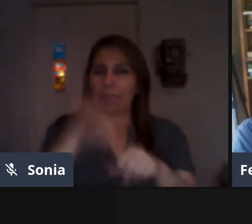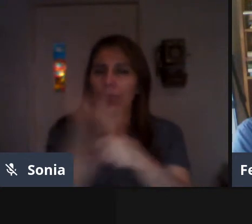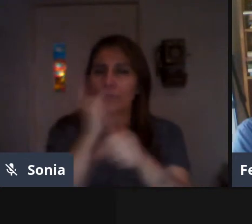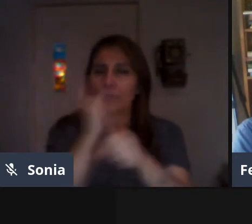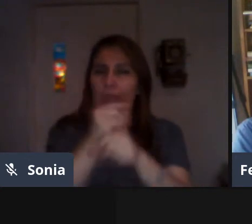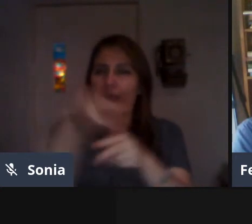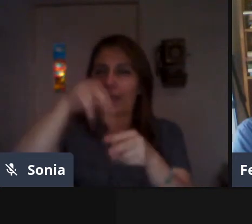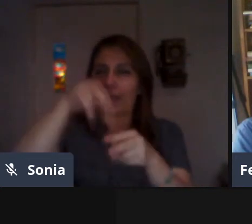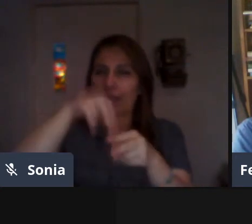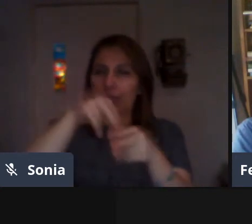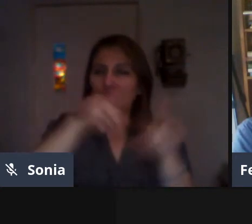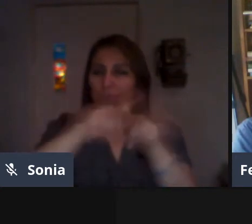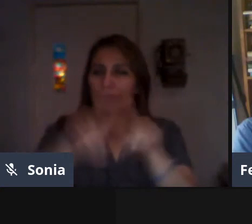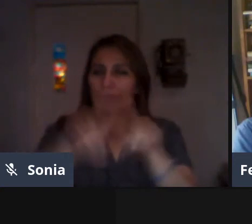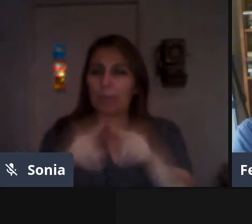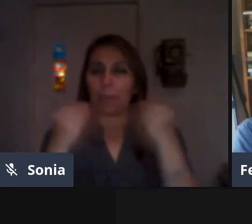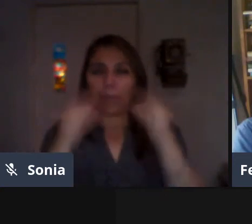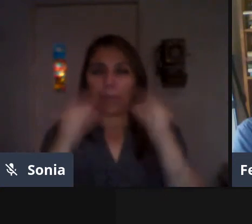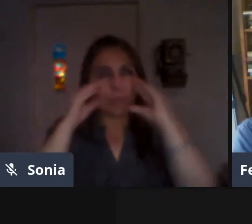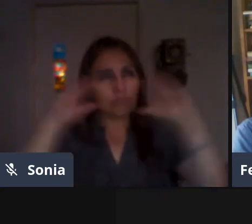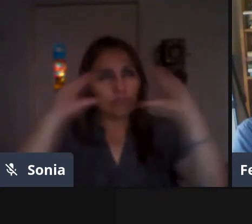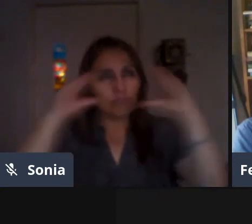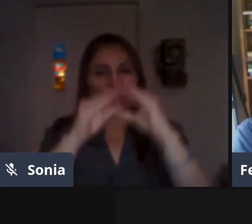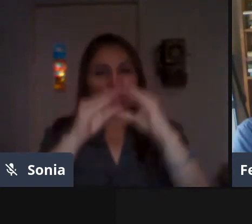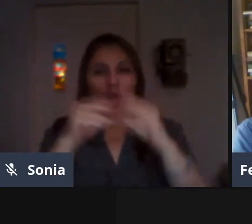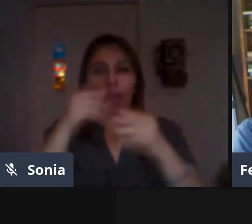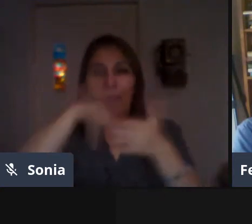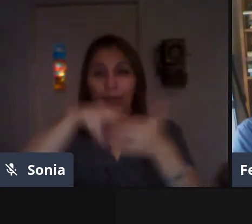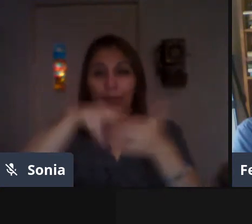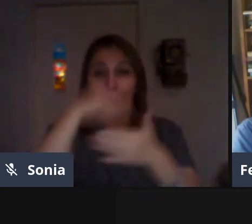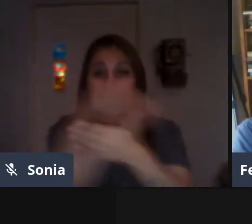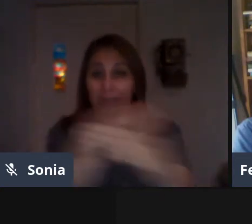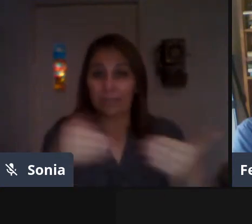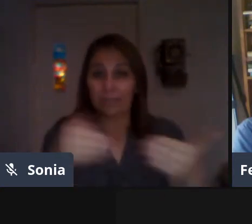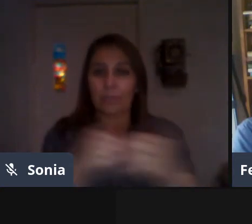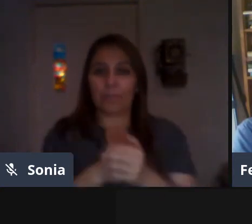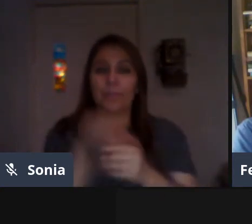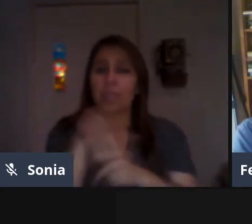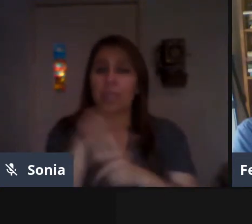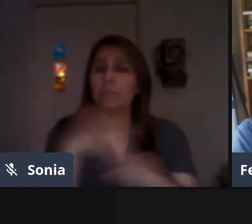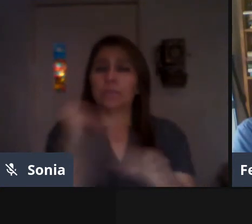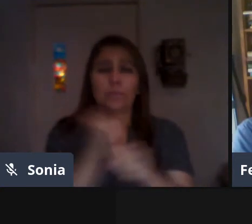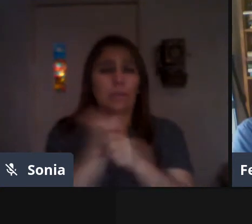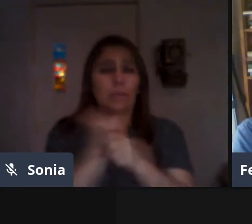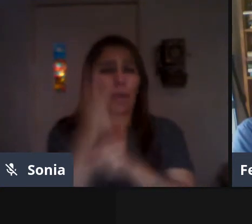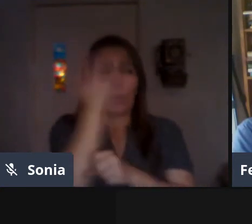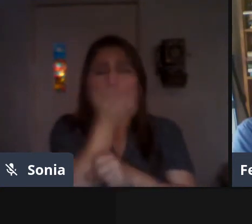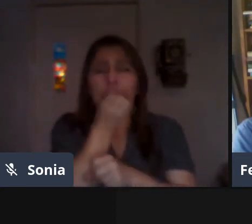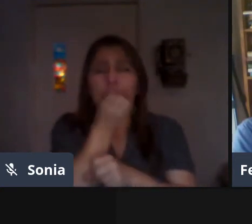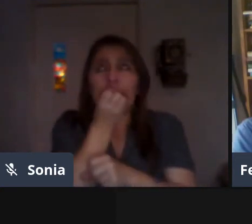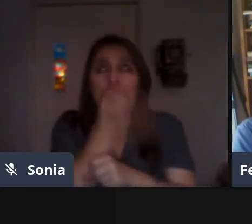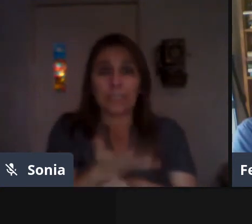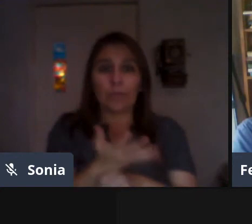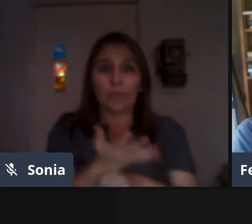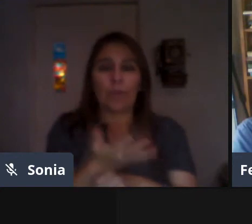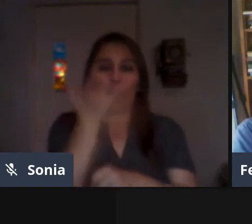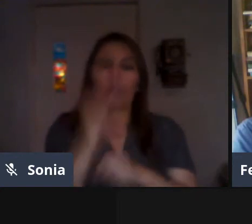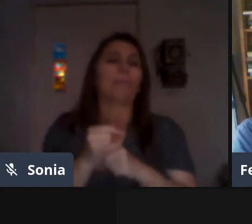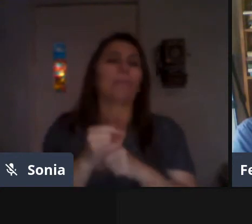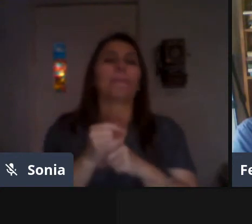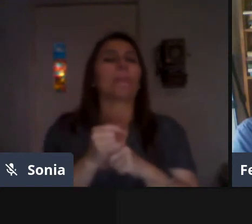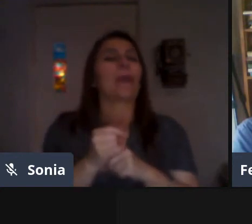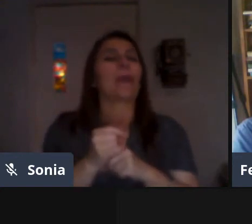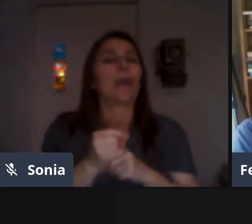niño se concentre en la lectura hizo un trabajo tan tan hermoso e incluso preguntando qué crees que hubiera podido